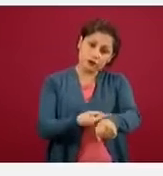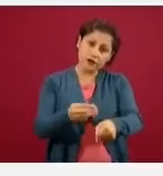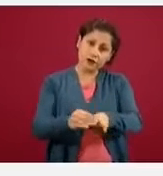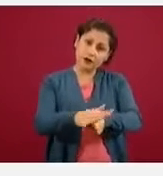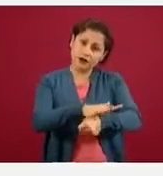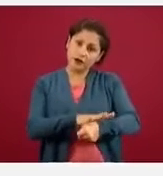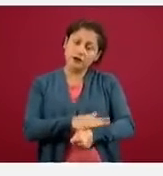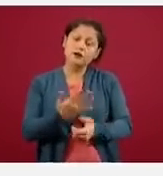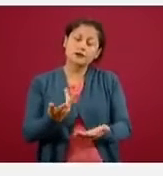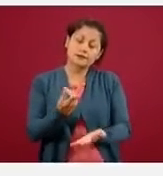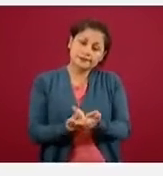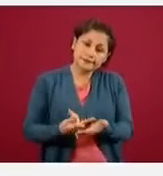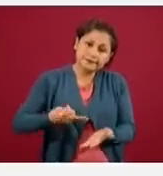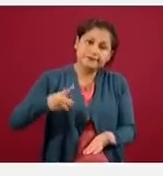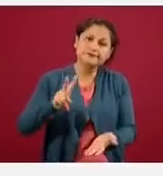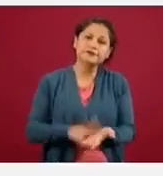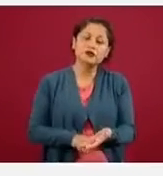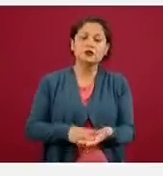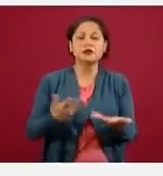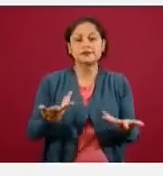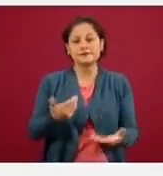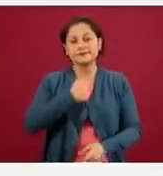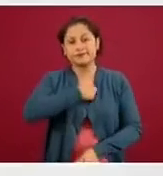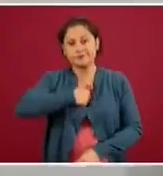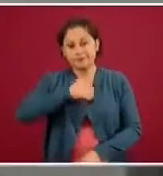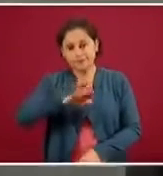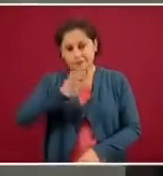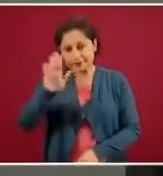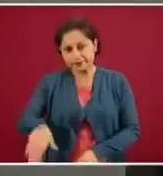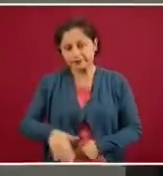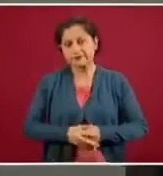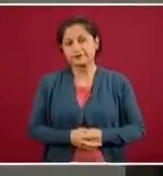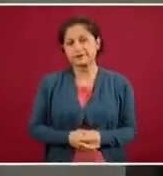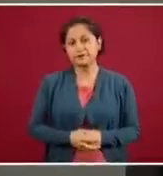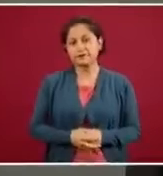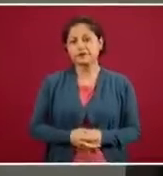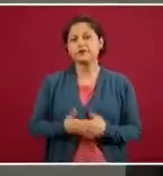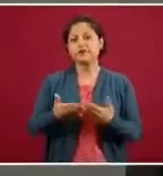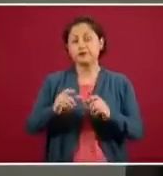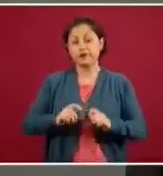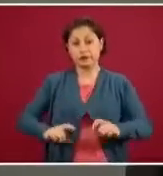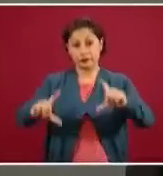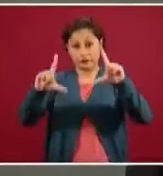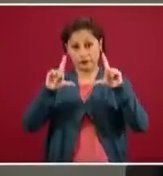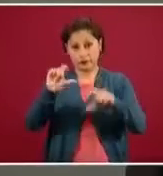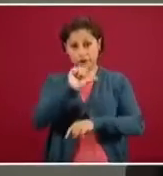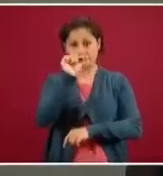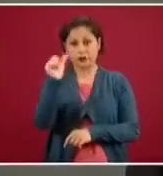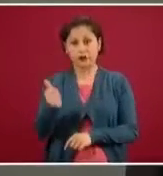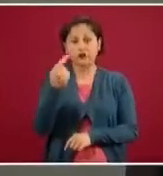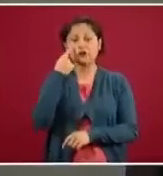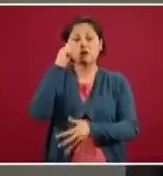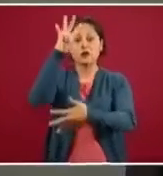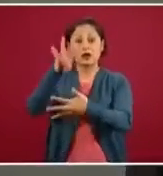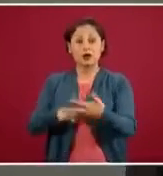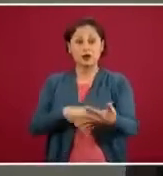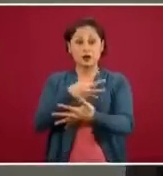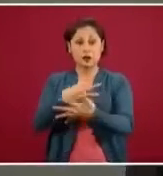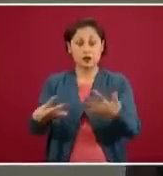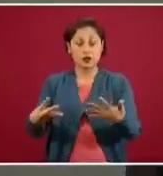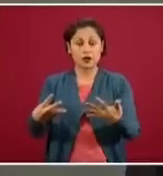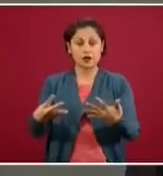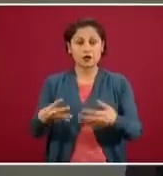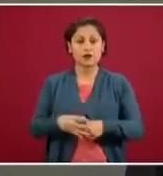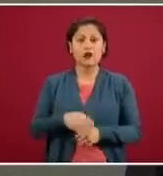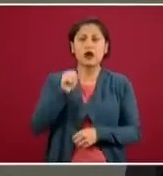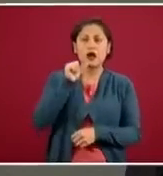casos que lamentablemente han fallecido. En la siguiente diapositiva vemos precisamente el cuadro que iniciamos a presentar el